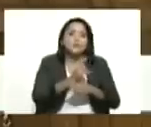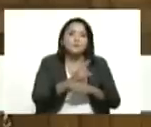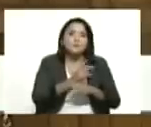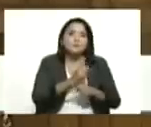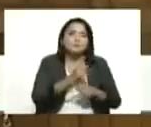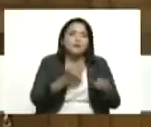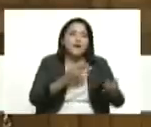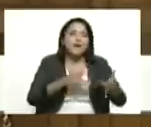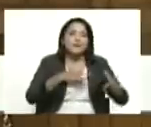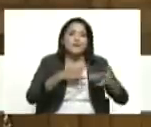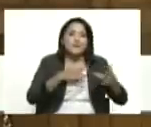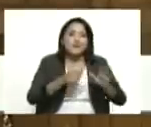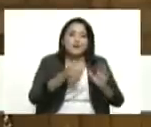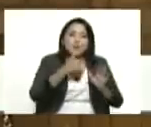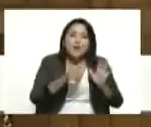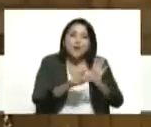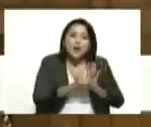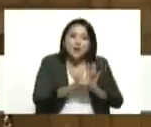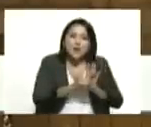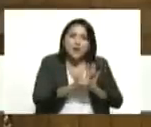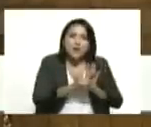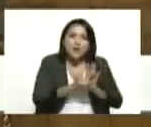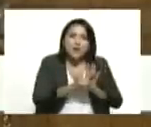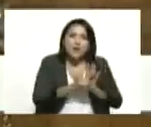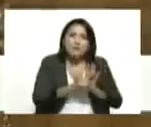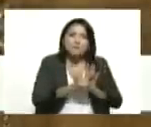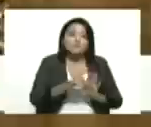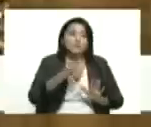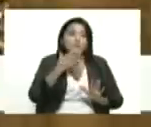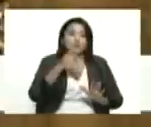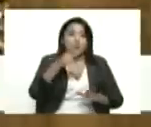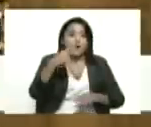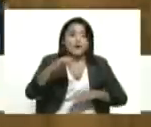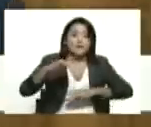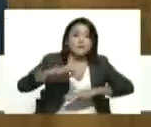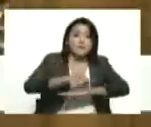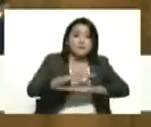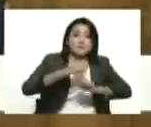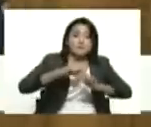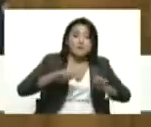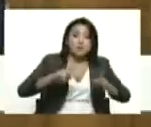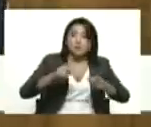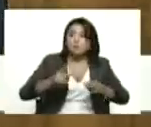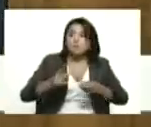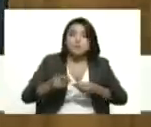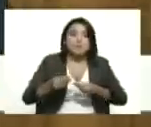para actividades ilícitas. Si usted tiene su avión y usted se prestó